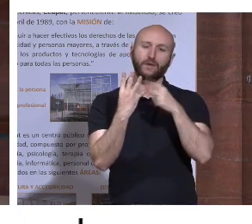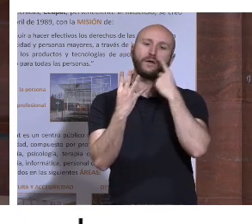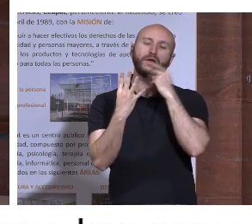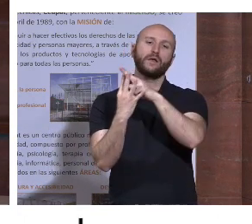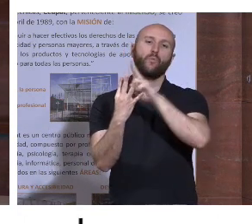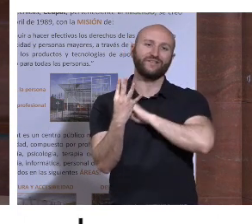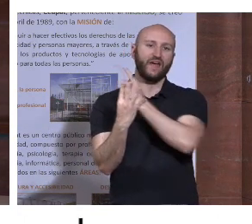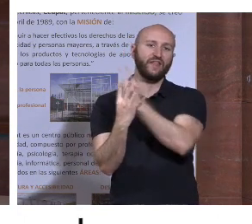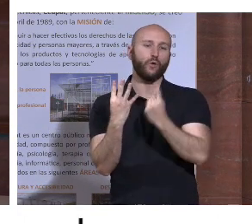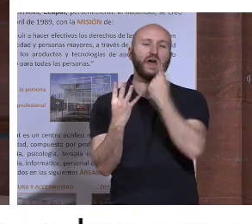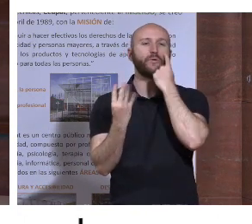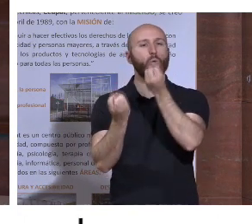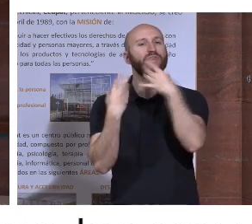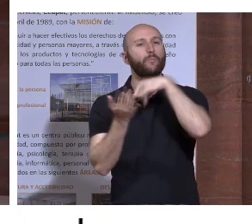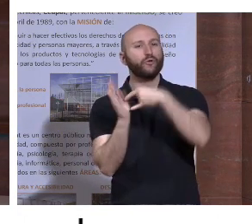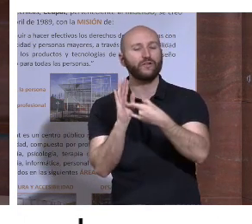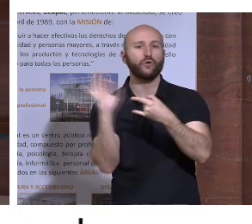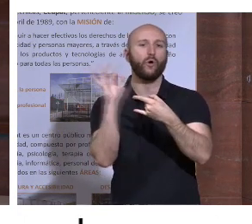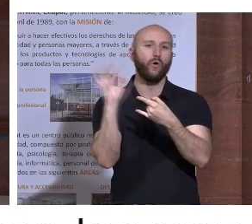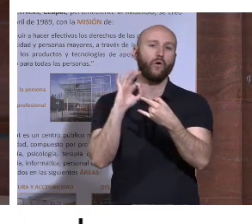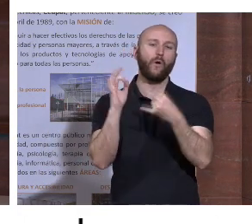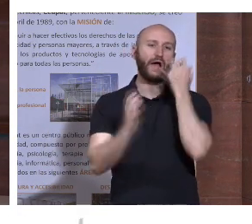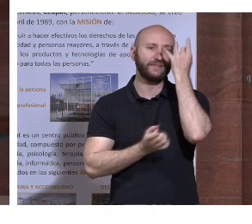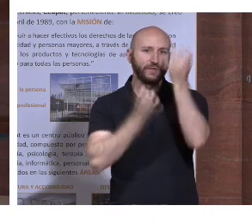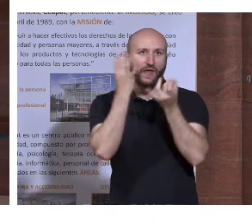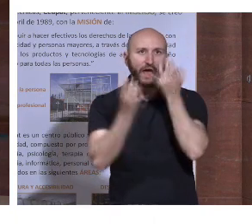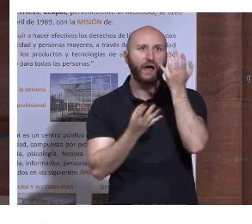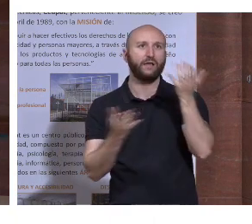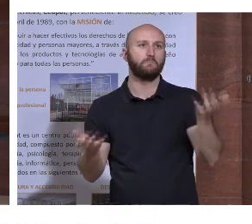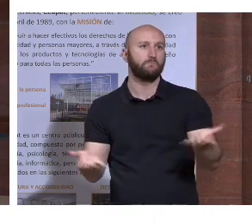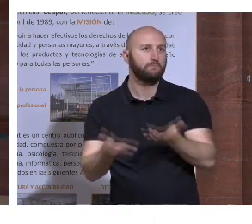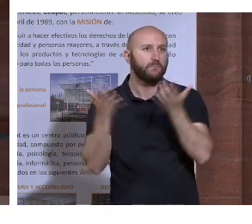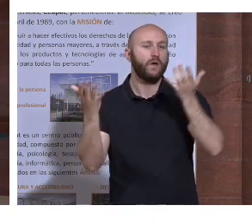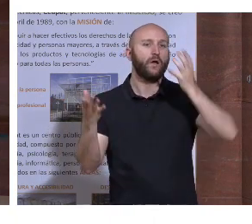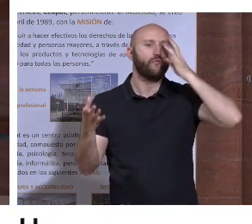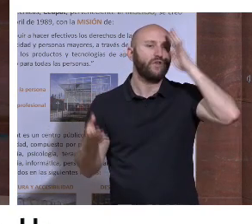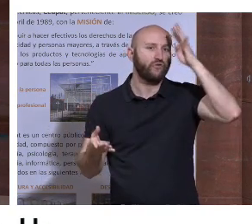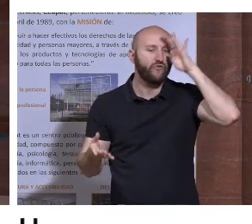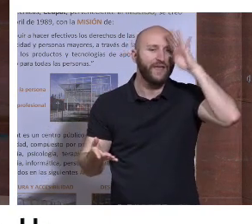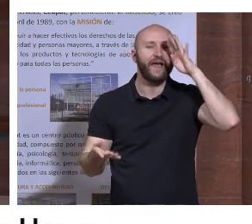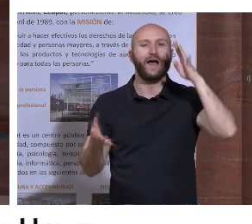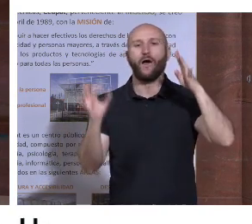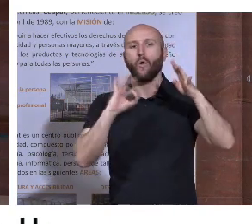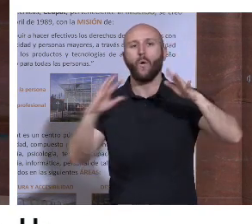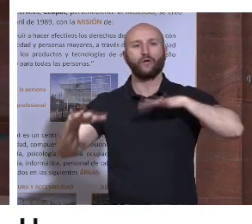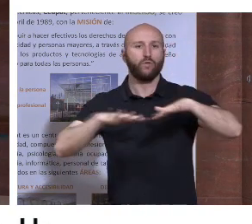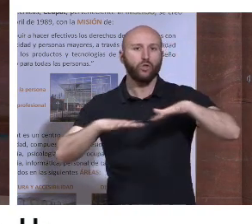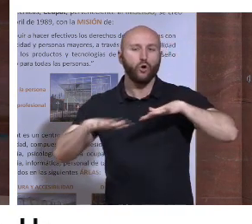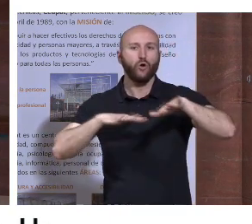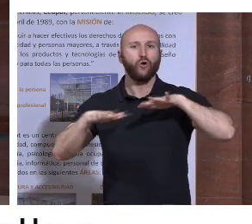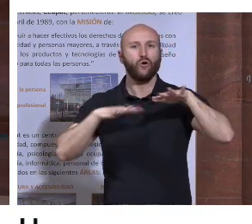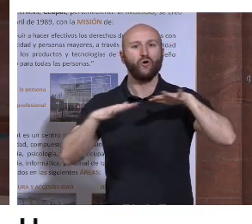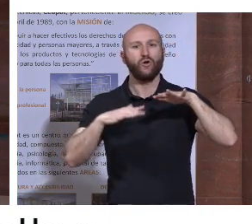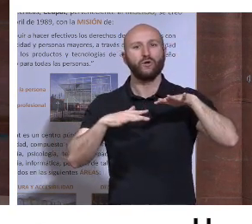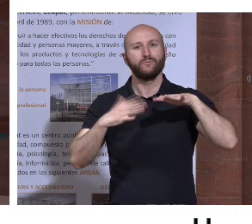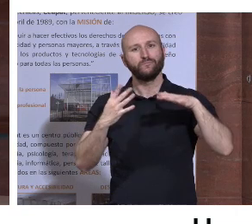digan aquellos proyectos o aquellas actividades o aquellas filosofías o aquellas actuaciones que para